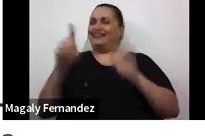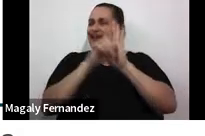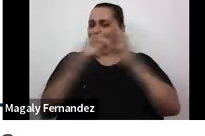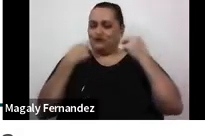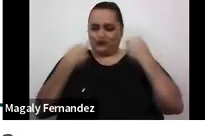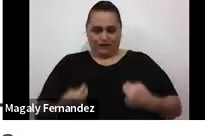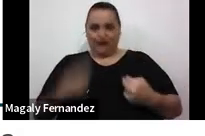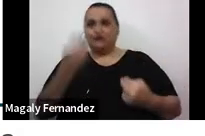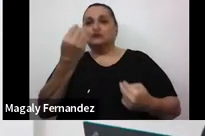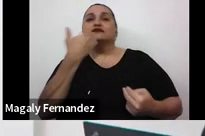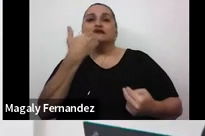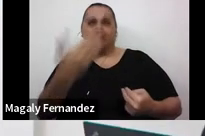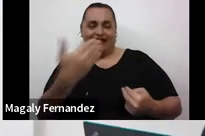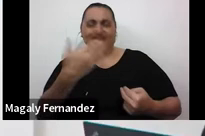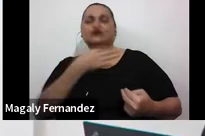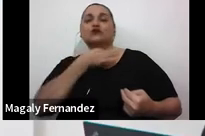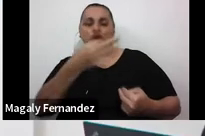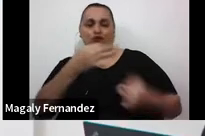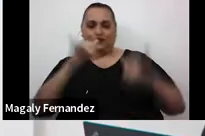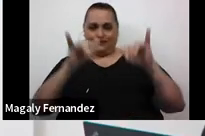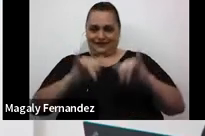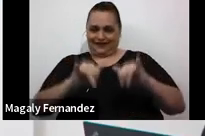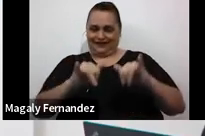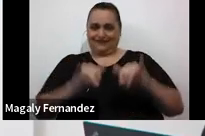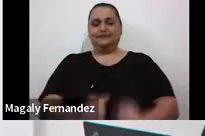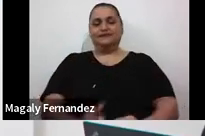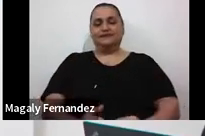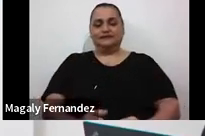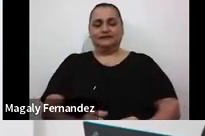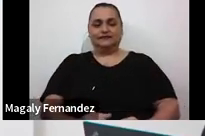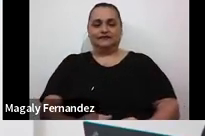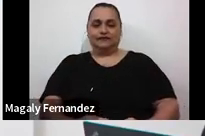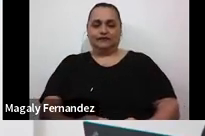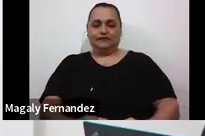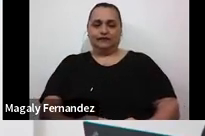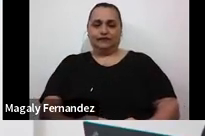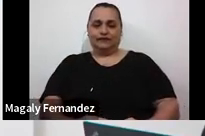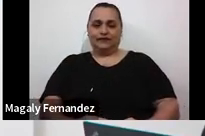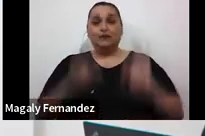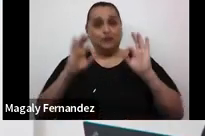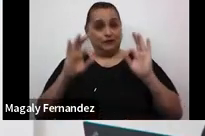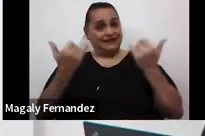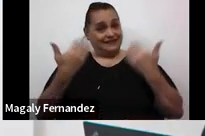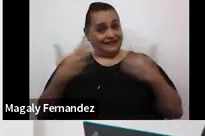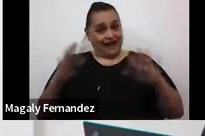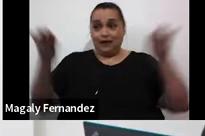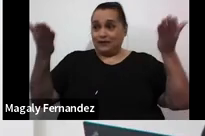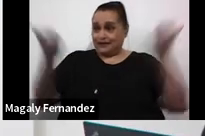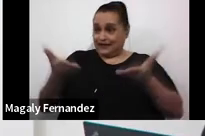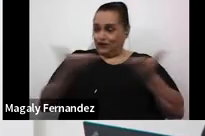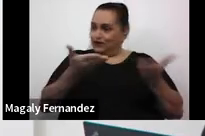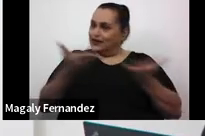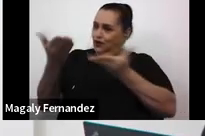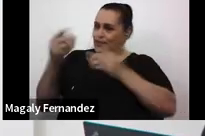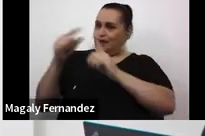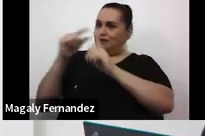muchísimas gracias encantada de estar acá muy bien Ahora que te hemos presentado Entonces teseo el espacio para